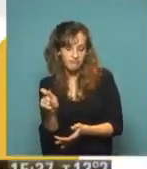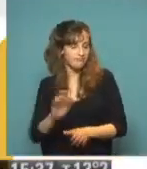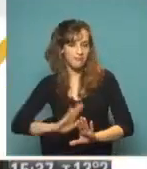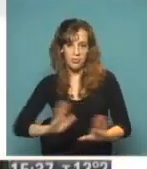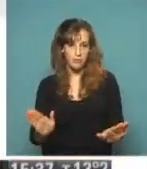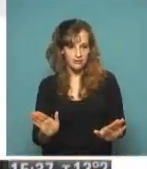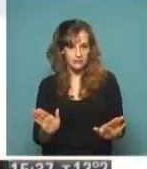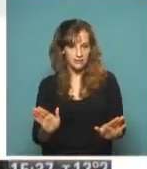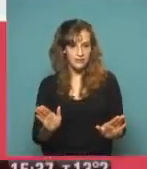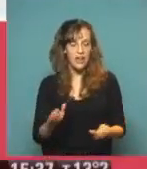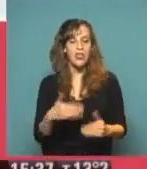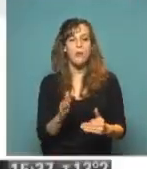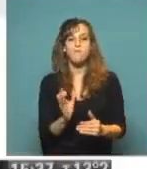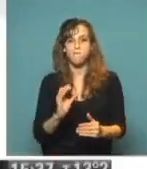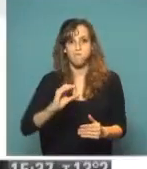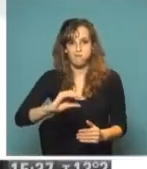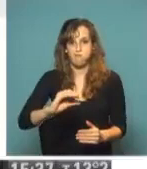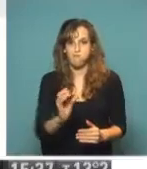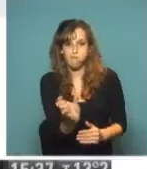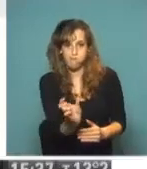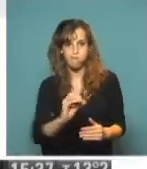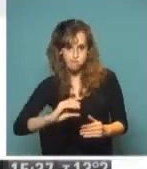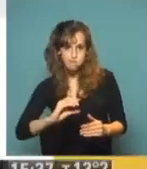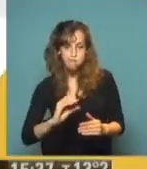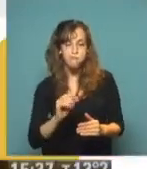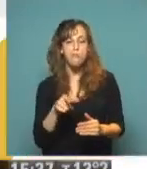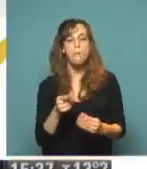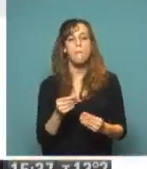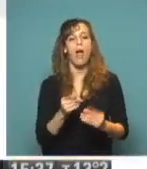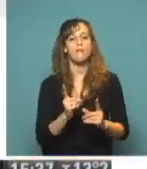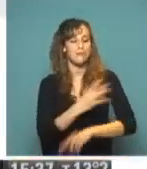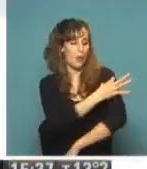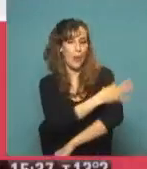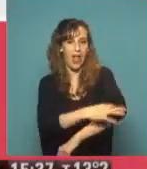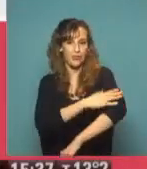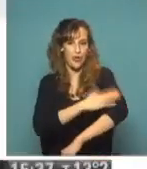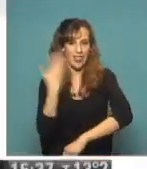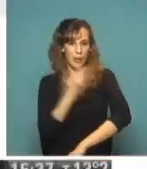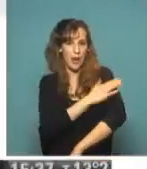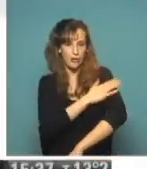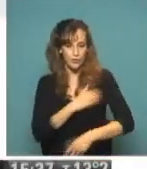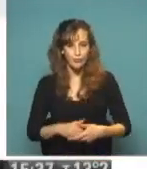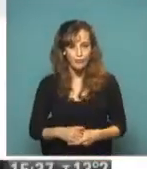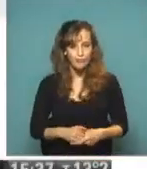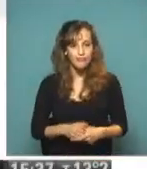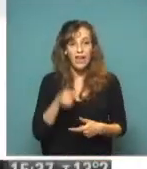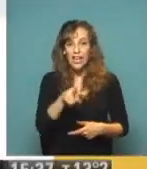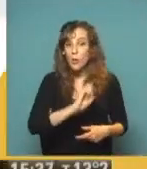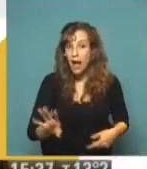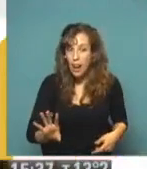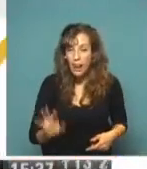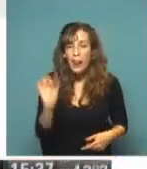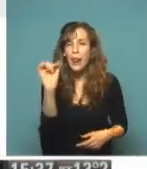Y darle un poco más de grosor a esos alambrecitos que usamos como para hacer los bracitos. Esto está mal, ¿no? Esto está